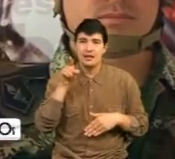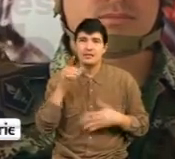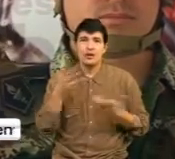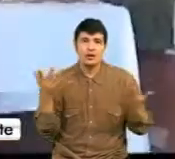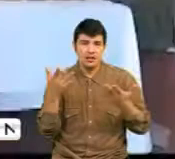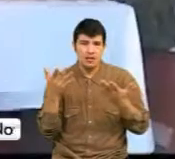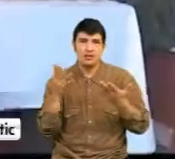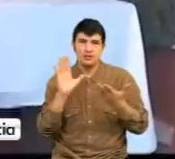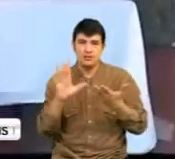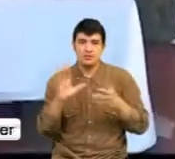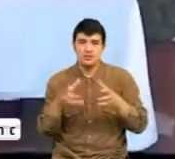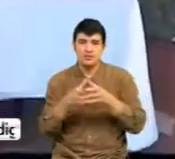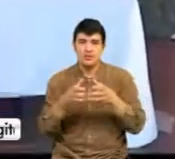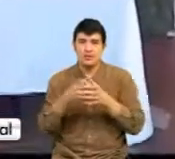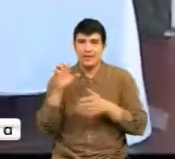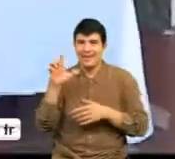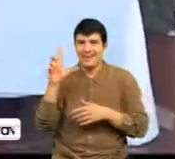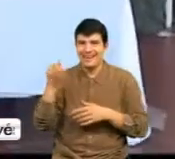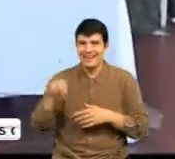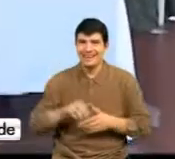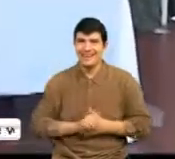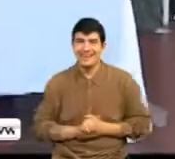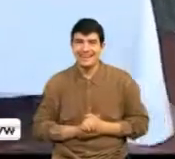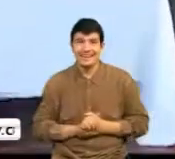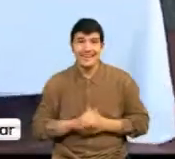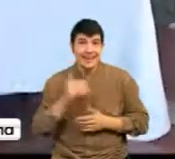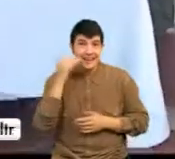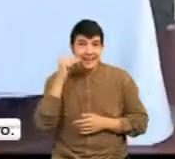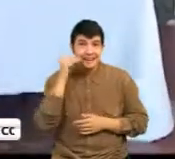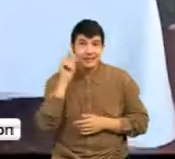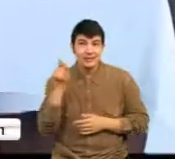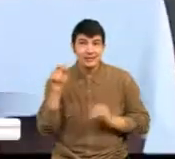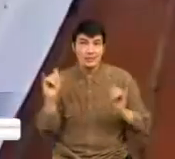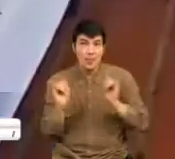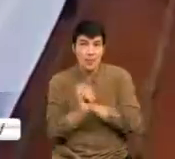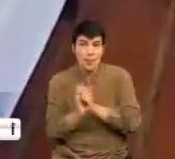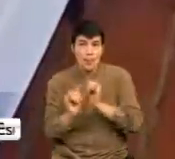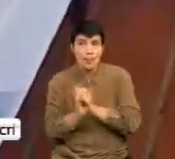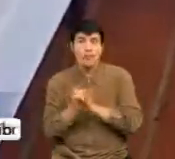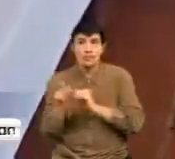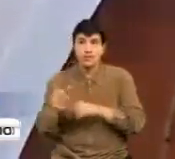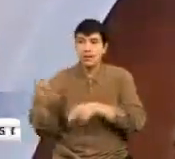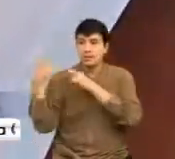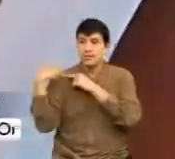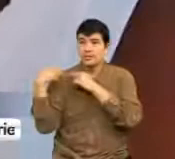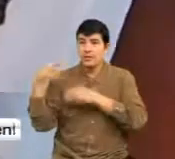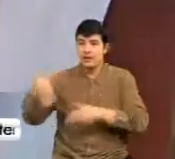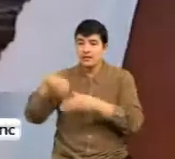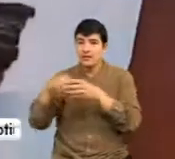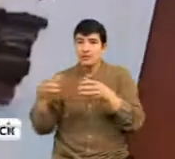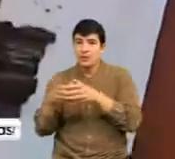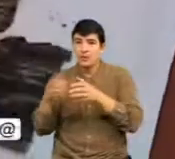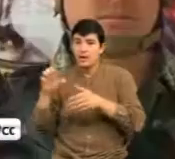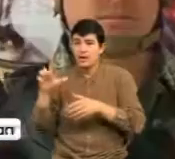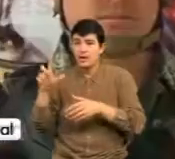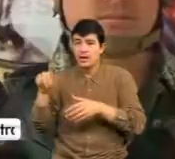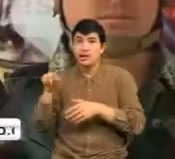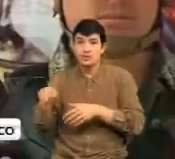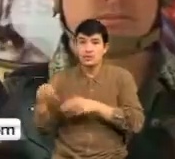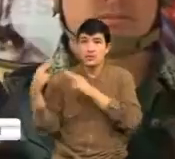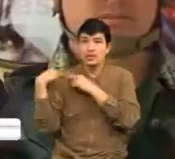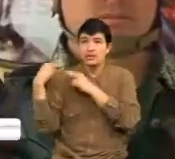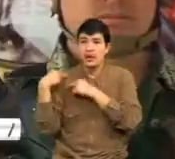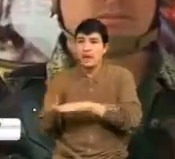Frente de Guerra Darío Ramírez Castro. Alias La Flaca cumplía diversas funciones en el interior de esta organización terrorista, encargada del